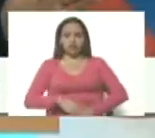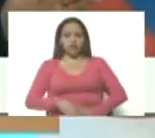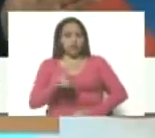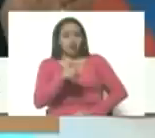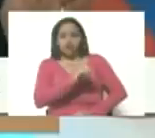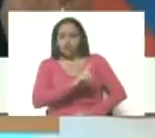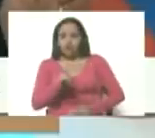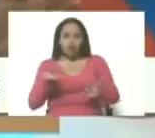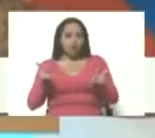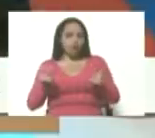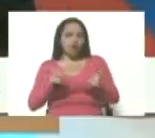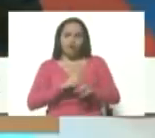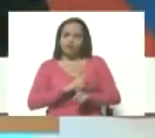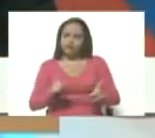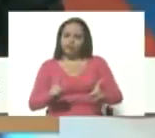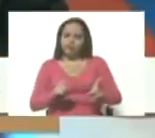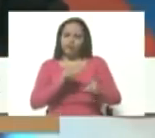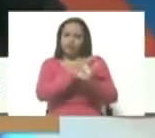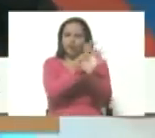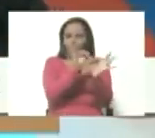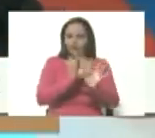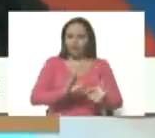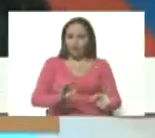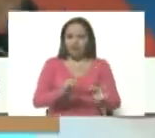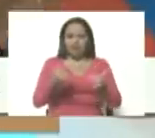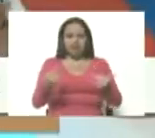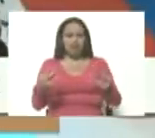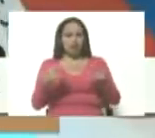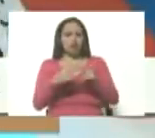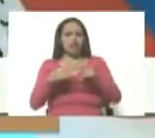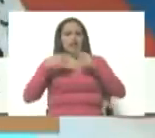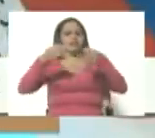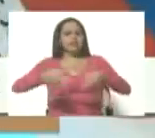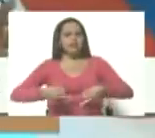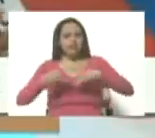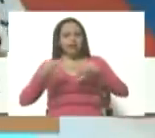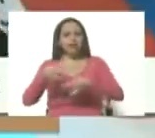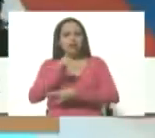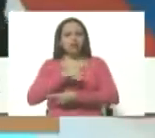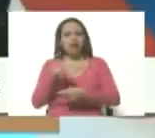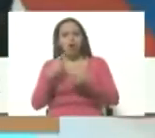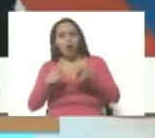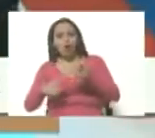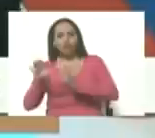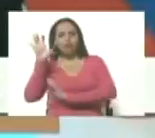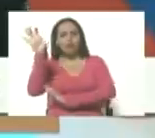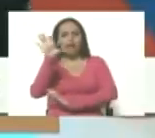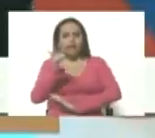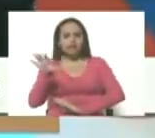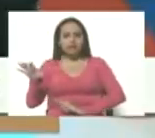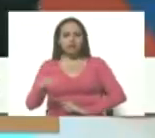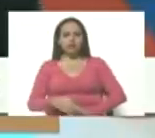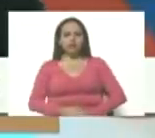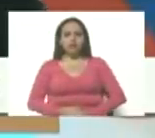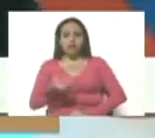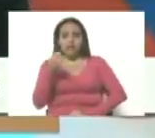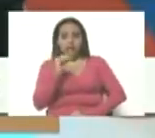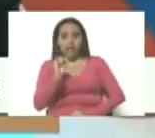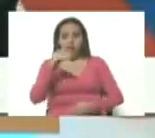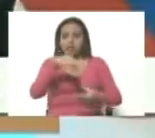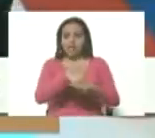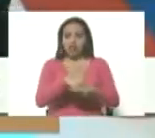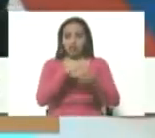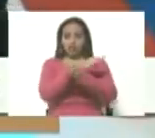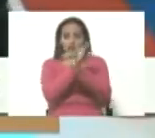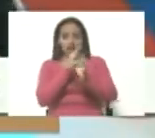nuevo. Eso es un formato que siempre ha aplicado en otros países y está dentro de su